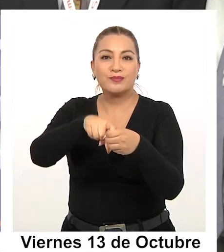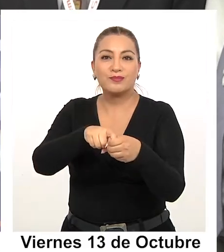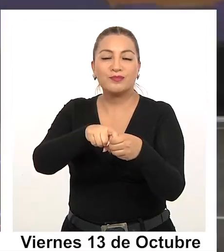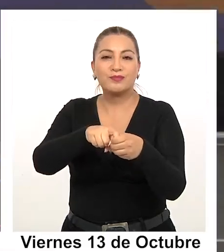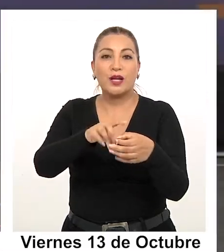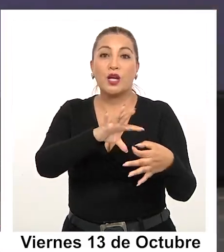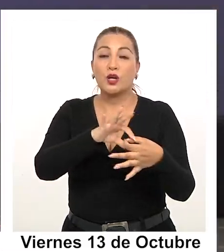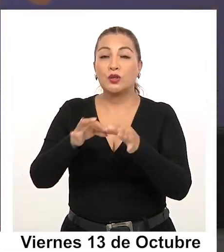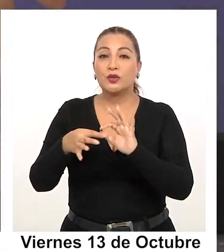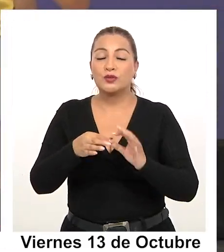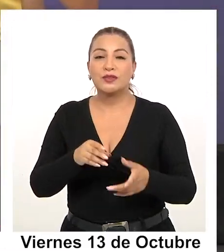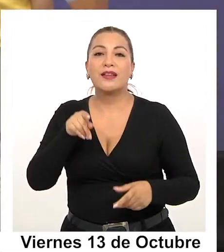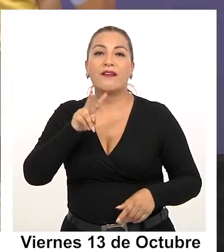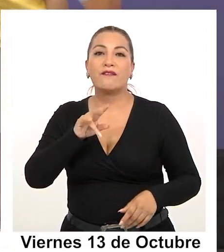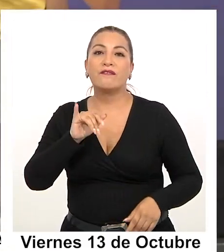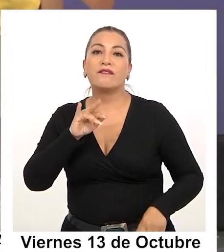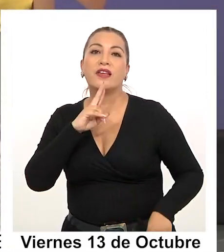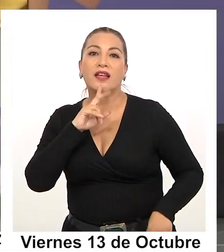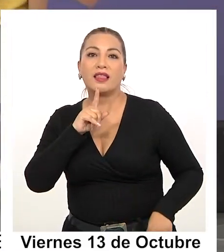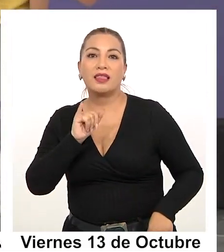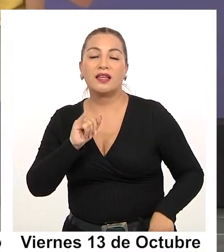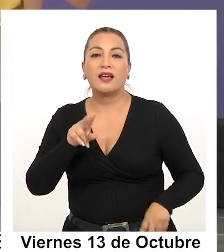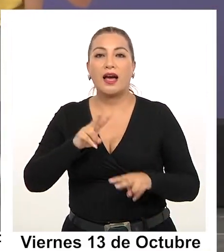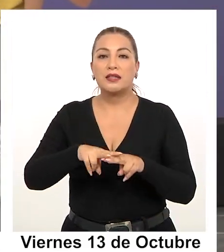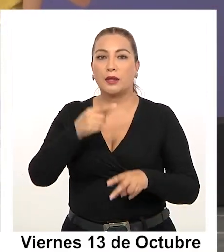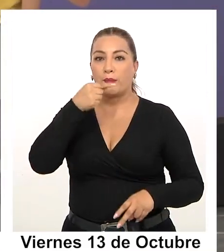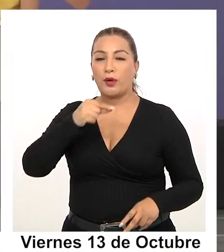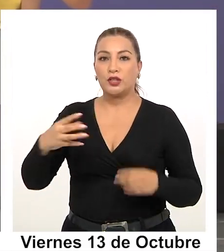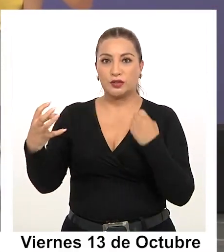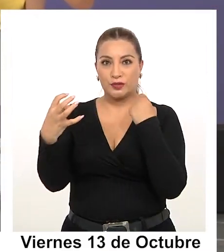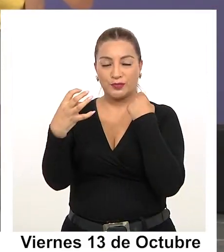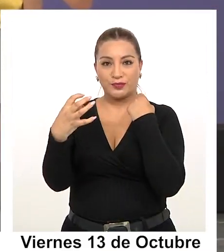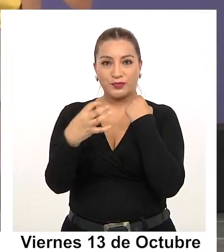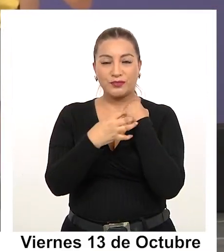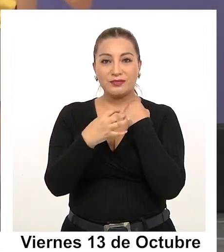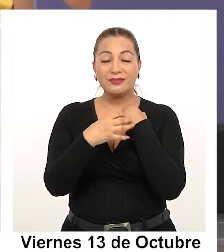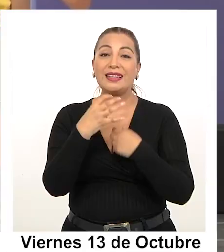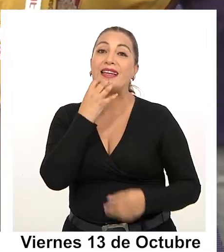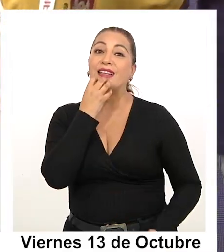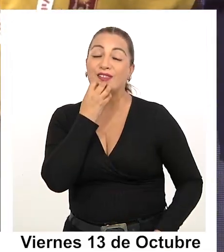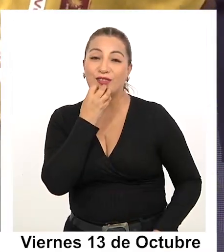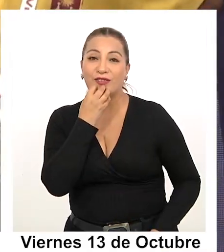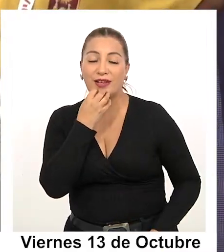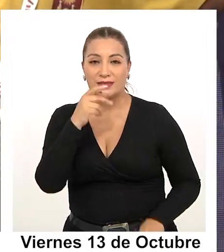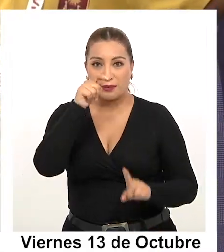de las Olimpiadas Abilty que se realizarán en Antofagasta en el mes de noviembre.